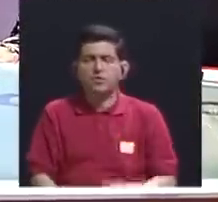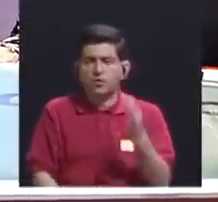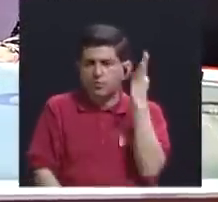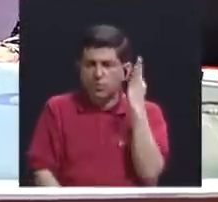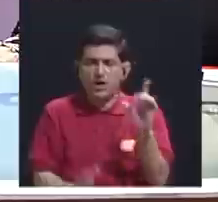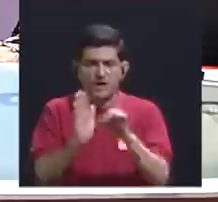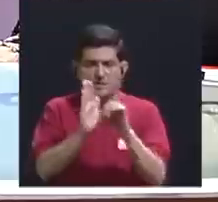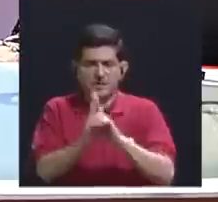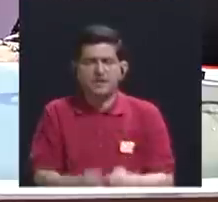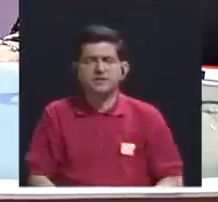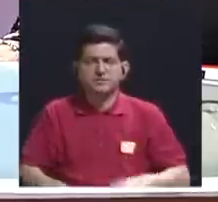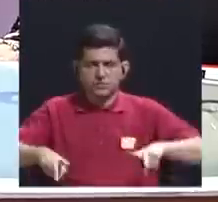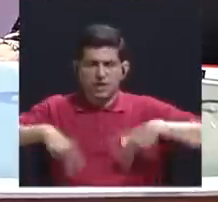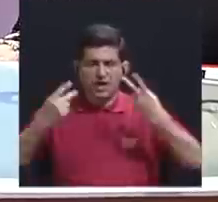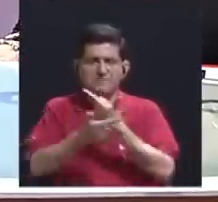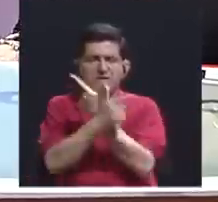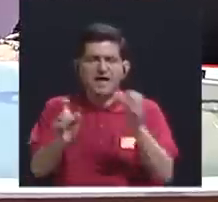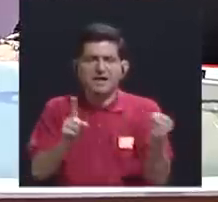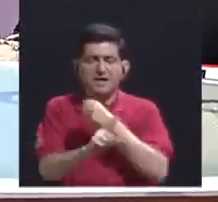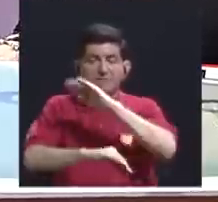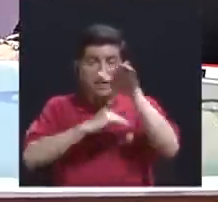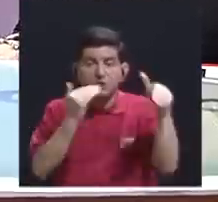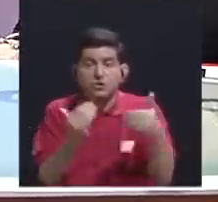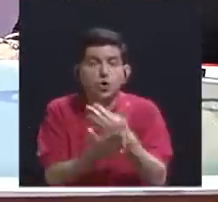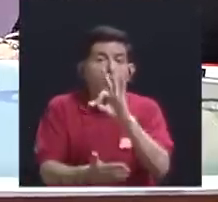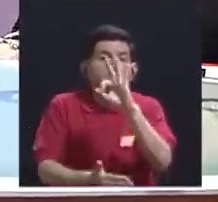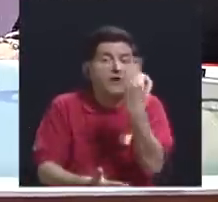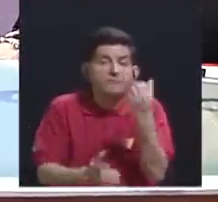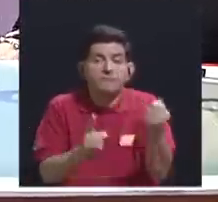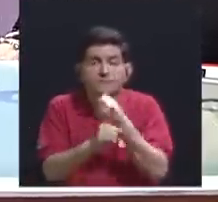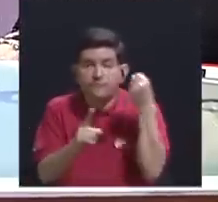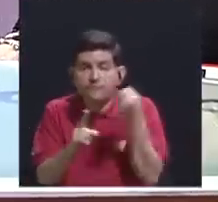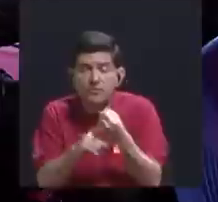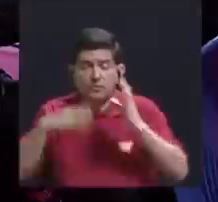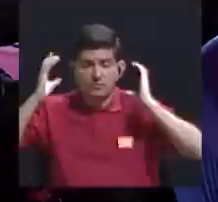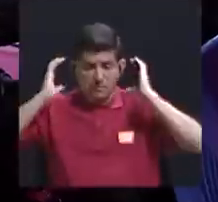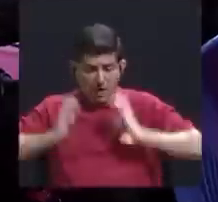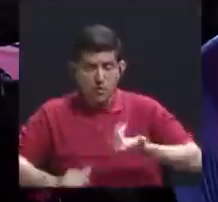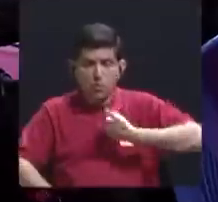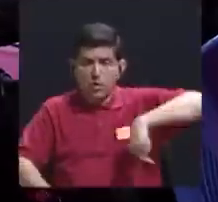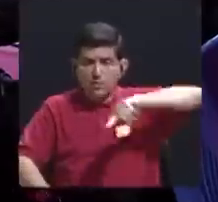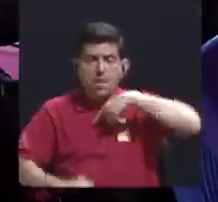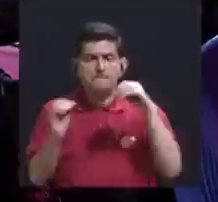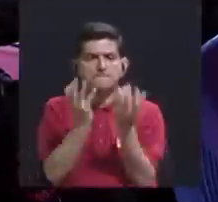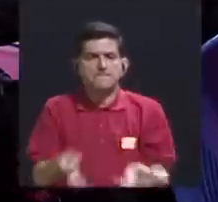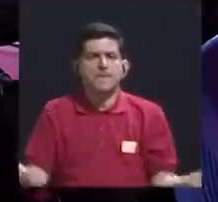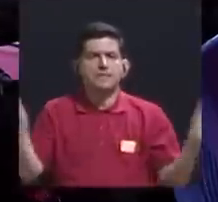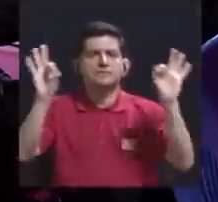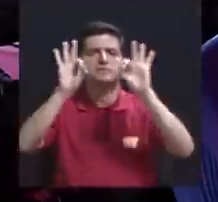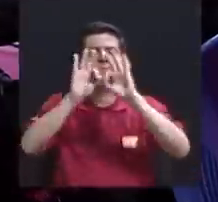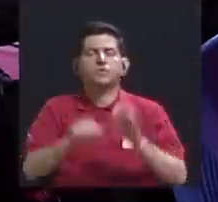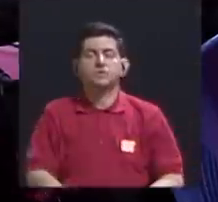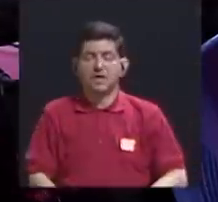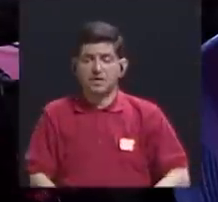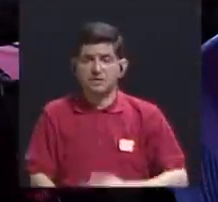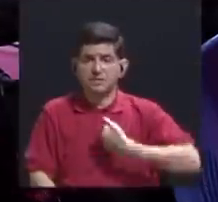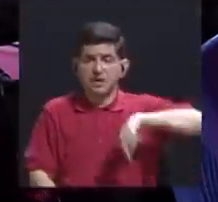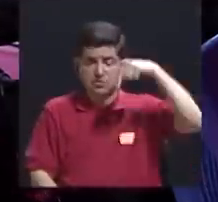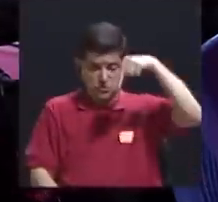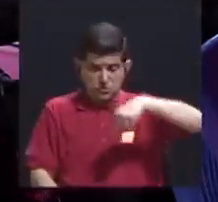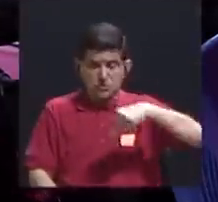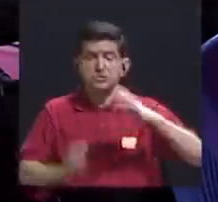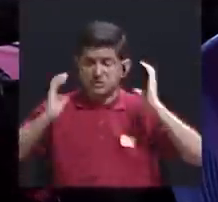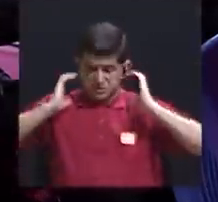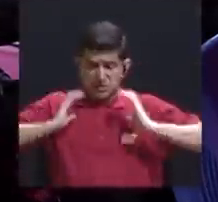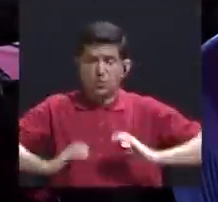la vida libre de violencia pero de toda forma de violencia y donde el cuerpo para nosotros es lo más importante porque esto lo que somos es decir somos